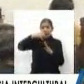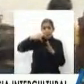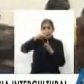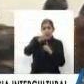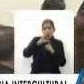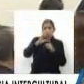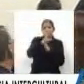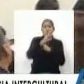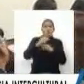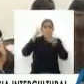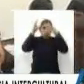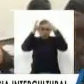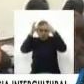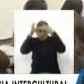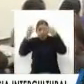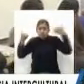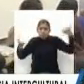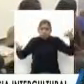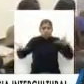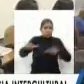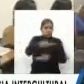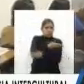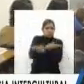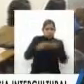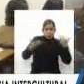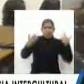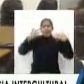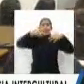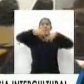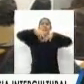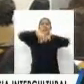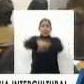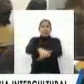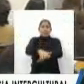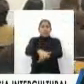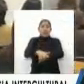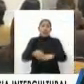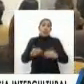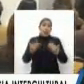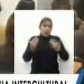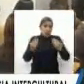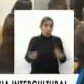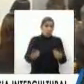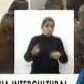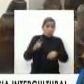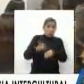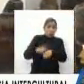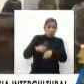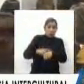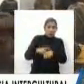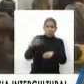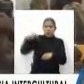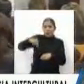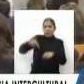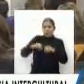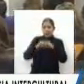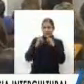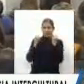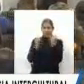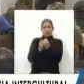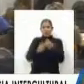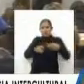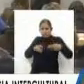e integración. Es por ello que en este momento se está inaugurando esta institución muy importante, ese